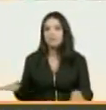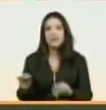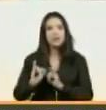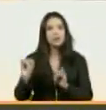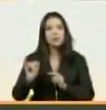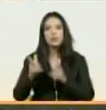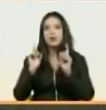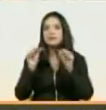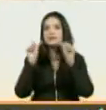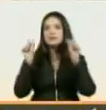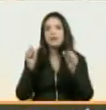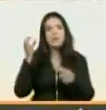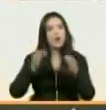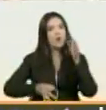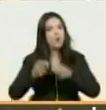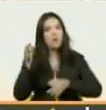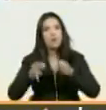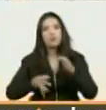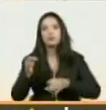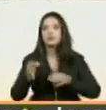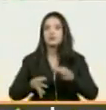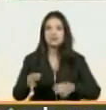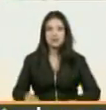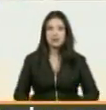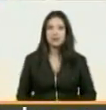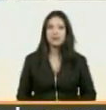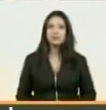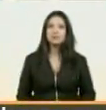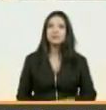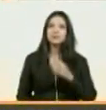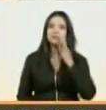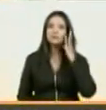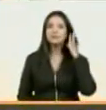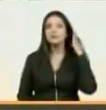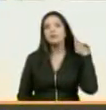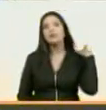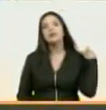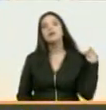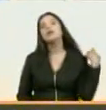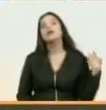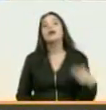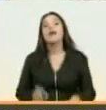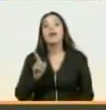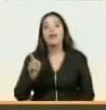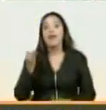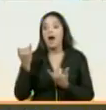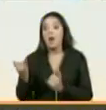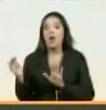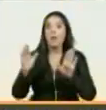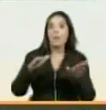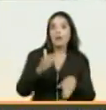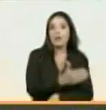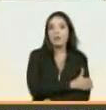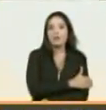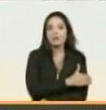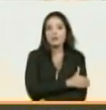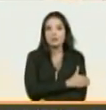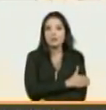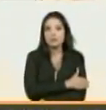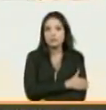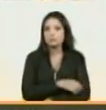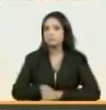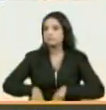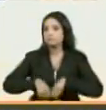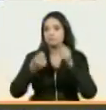el sistema de justicia, oigan, y se constituyó en un vocero de la derecha. Repito, está